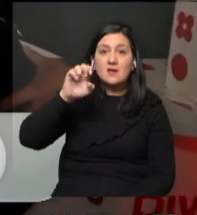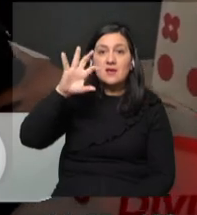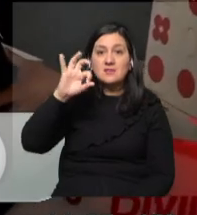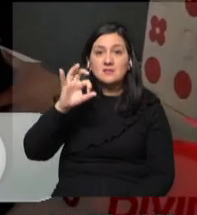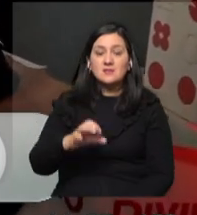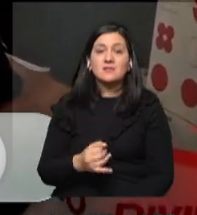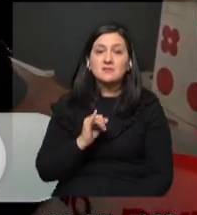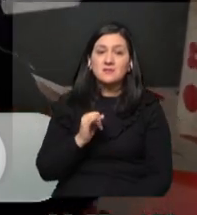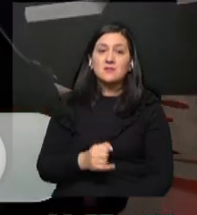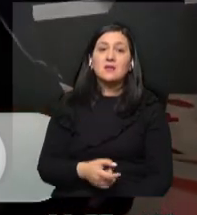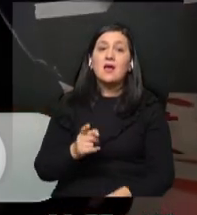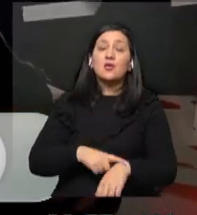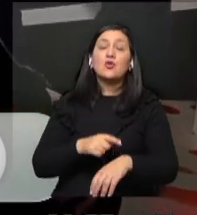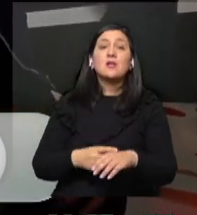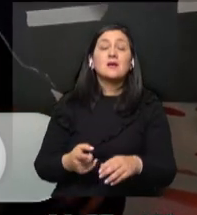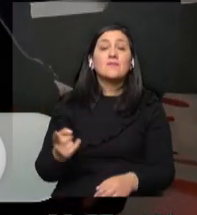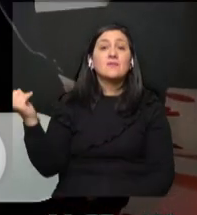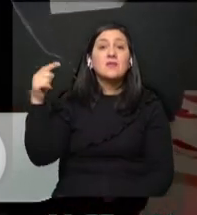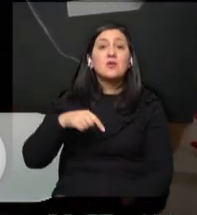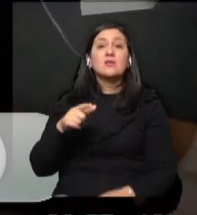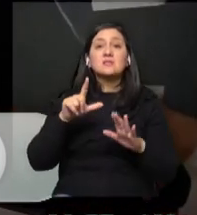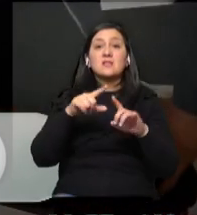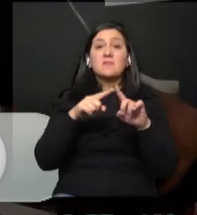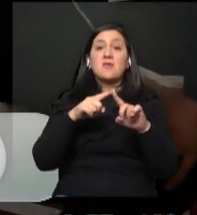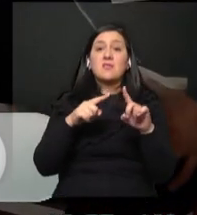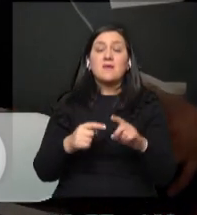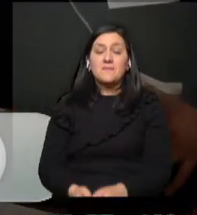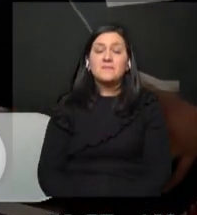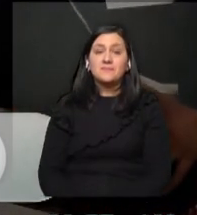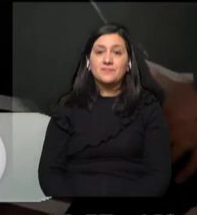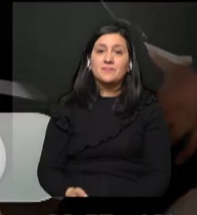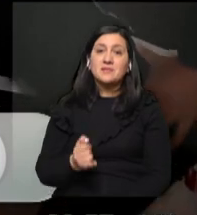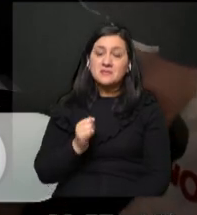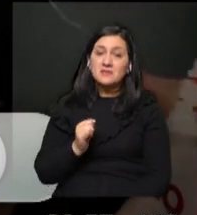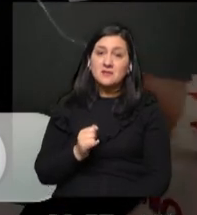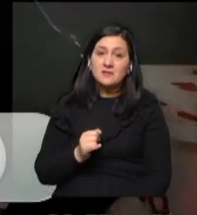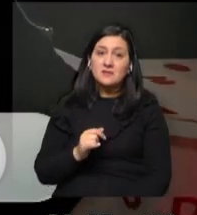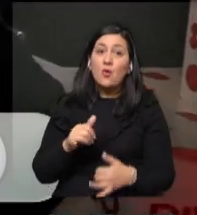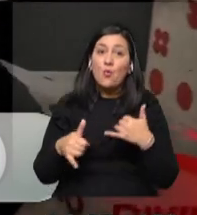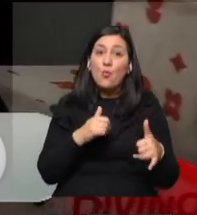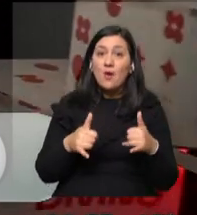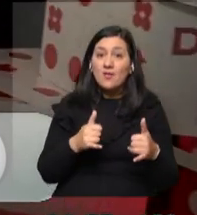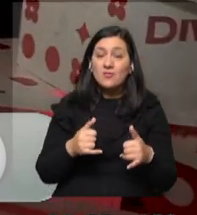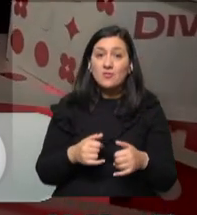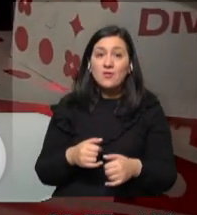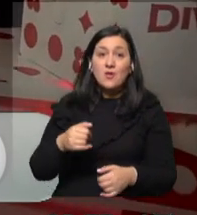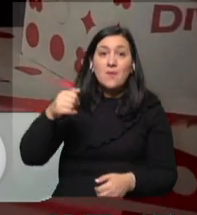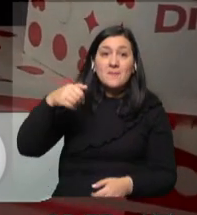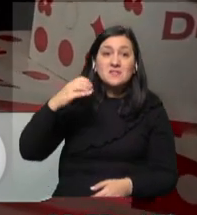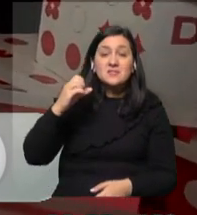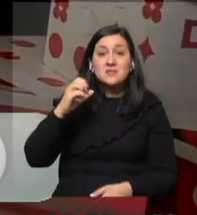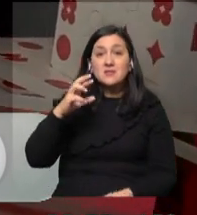Míguez. Mire usted, ¿a qué hora salió de Míguez usted? Salimos 7:30. 7:30 de la mañana. Está jugando el Manchester City Real